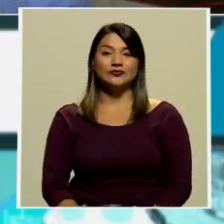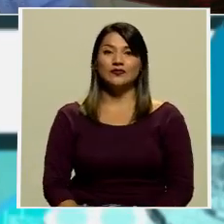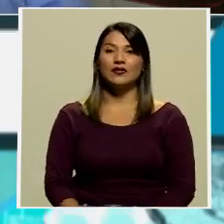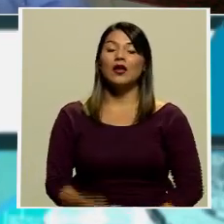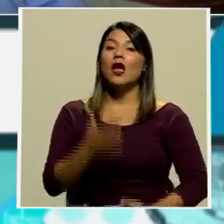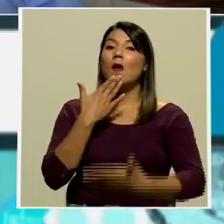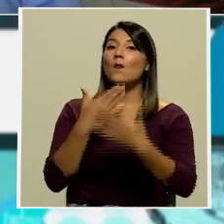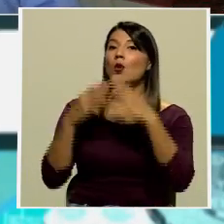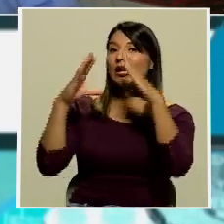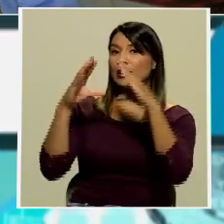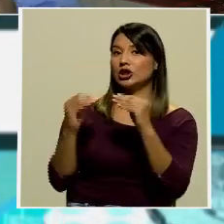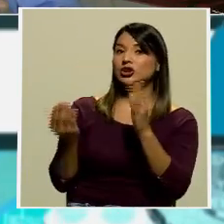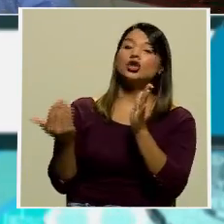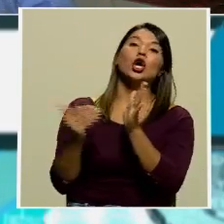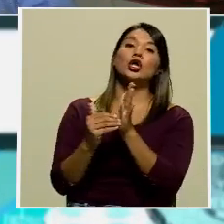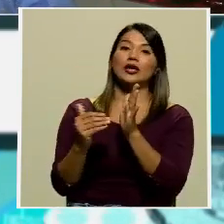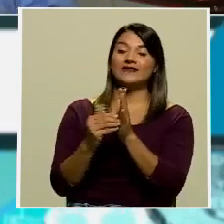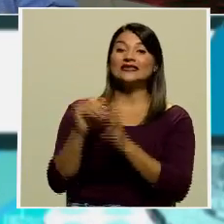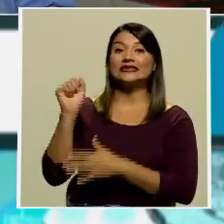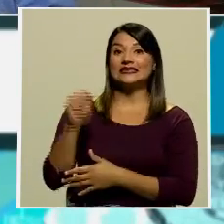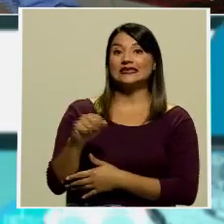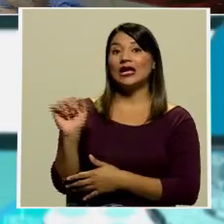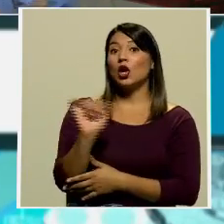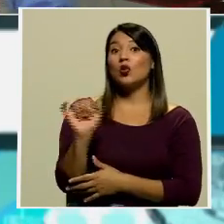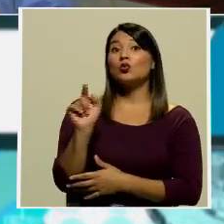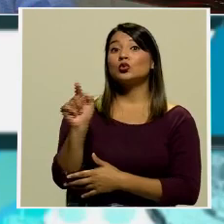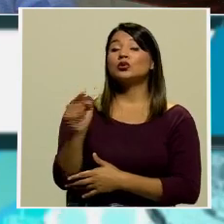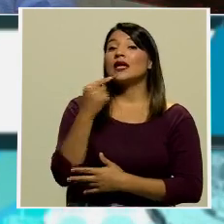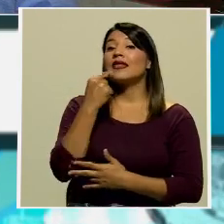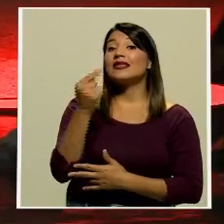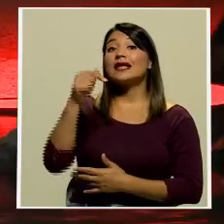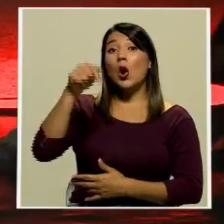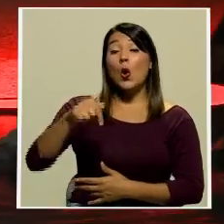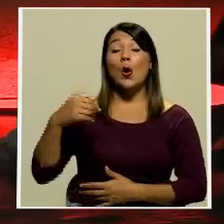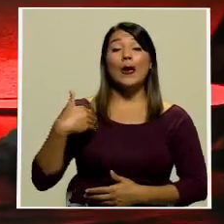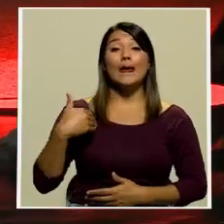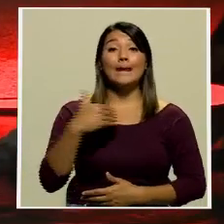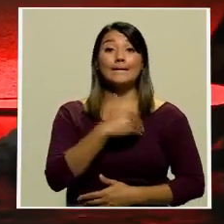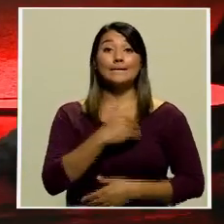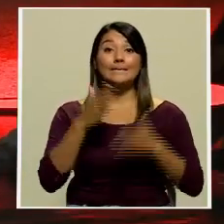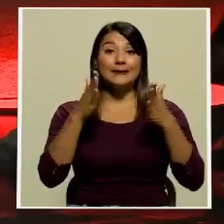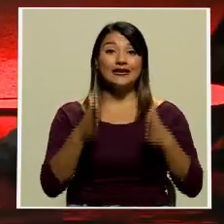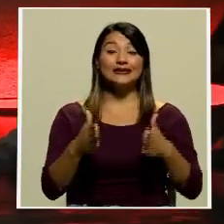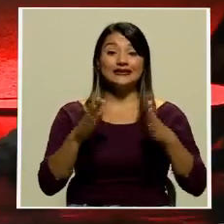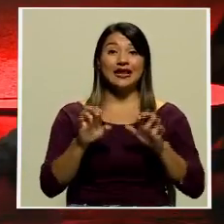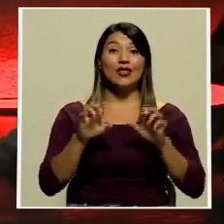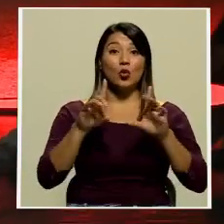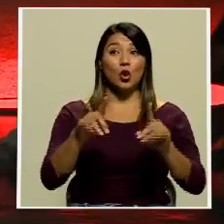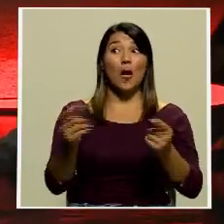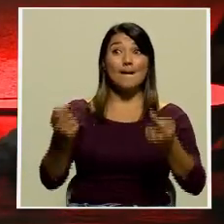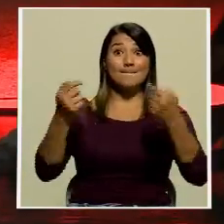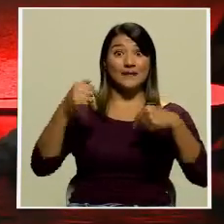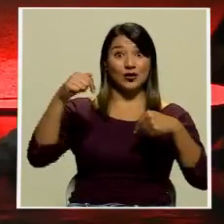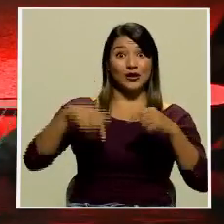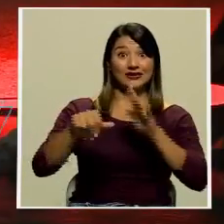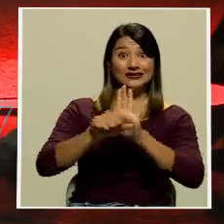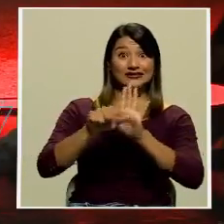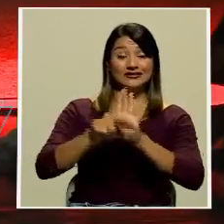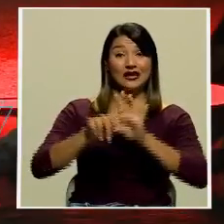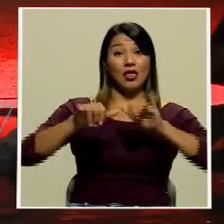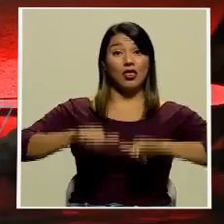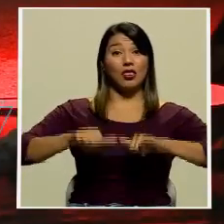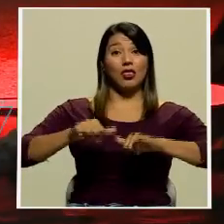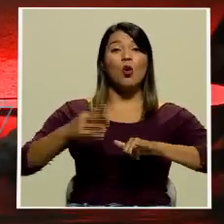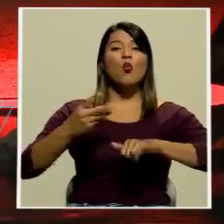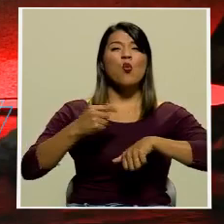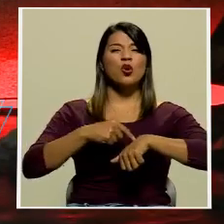Buenas noches nuevamente, Ernesto, y como usted lo dice, pues hoy la ministra de Educación, Giselle Cruz, estuvo acá por más de 4 horas rindiendo